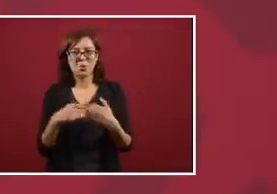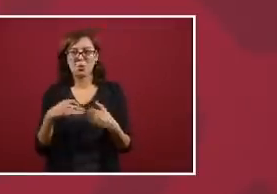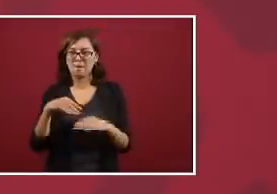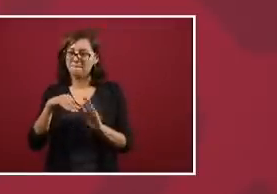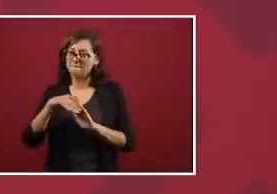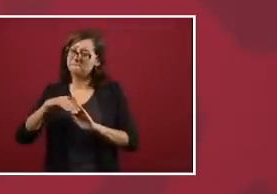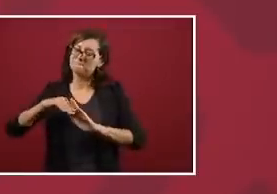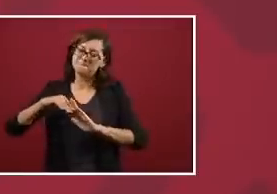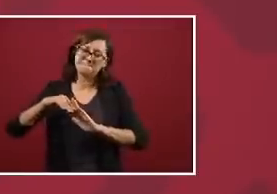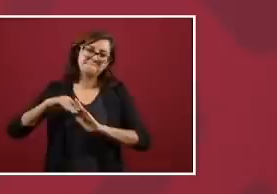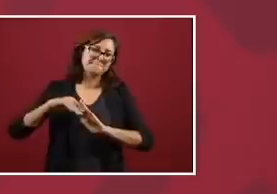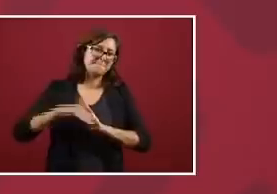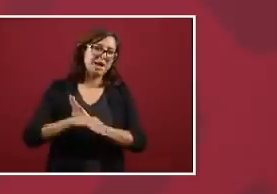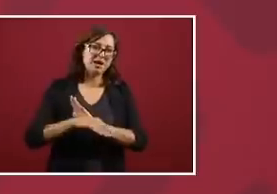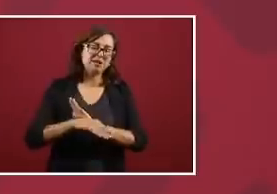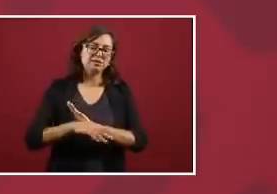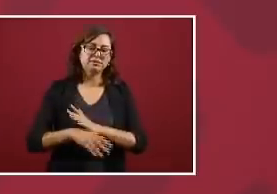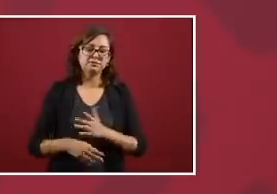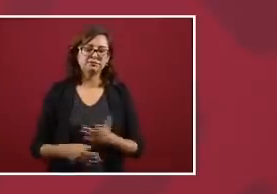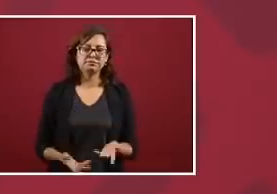a